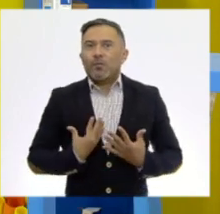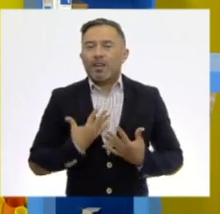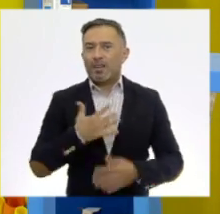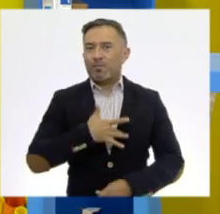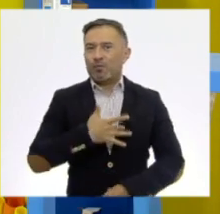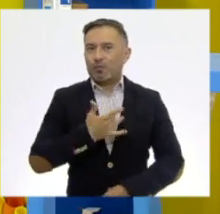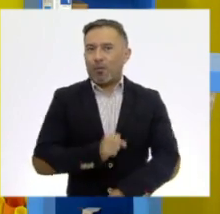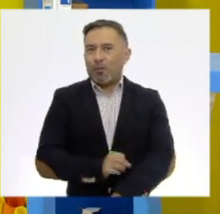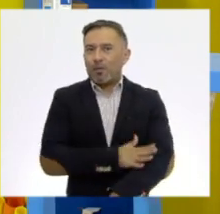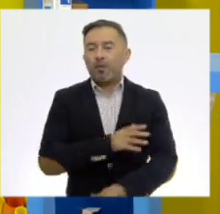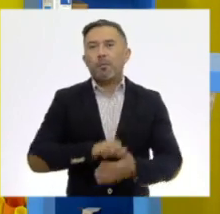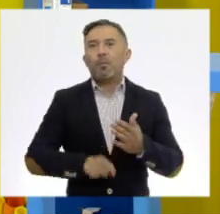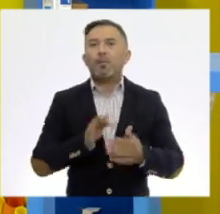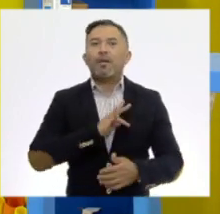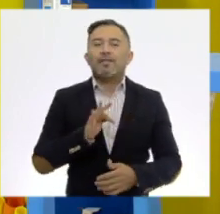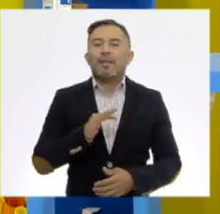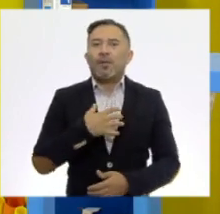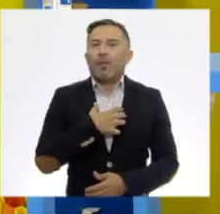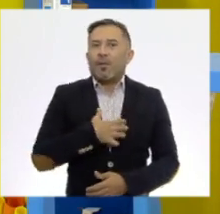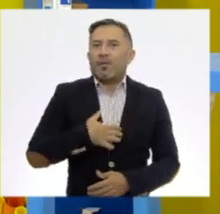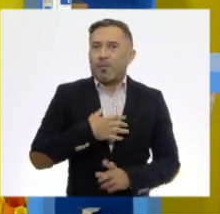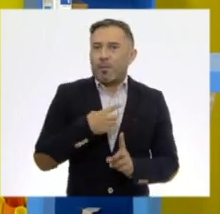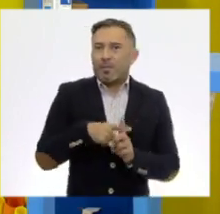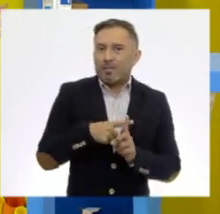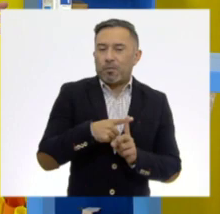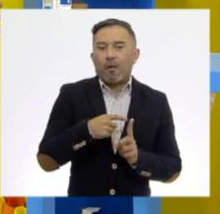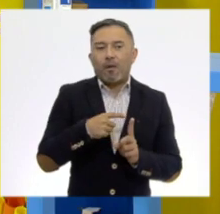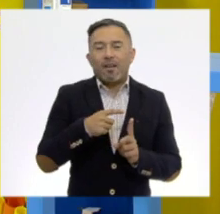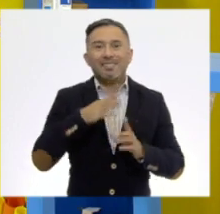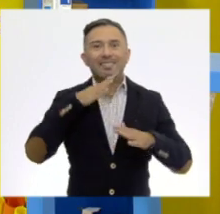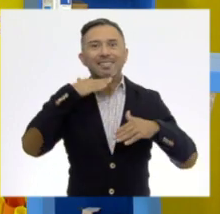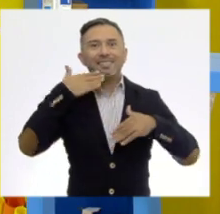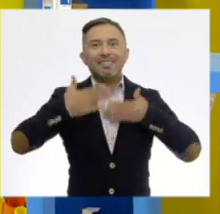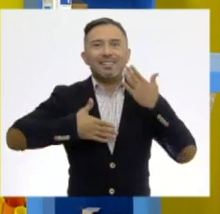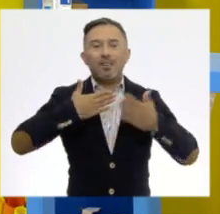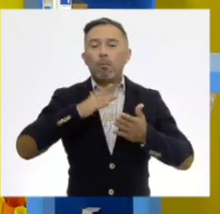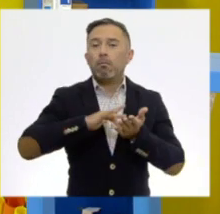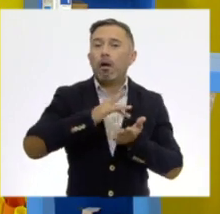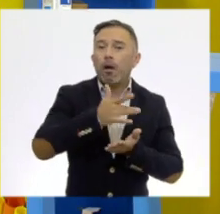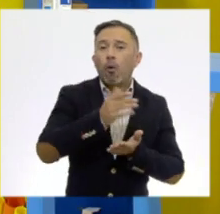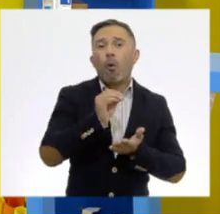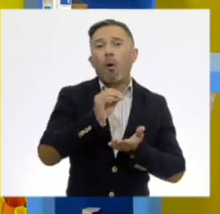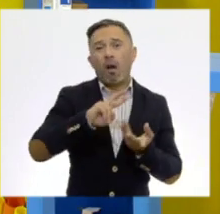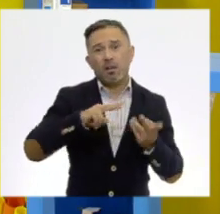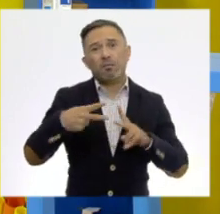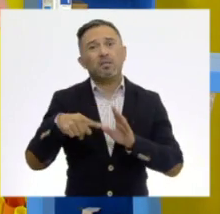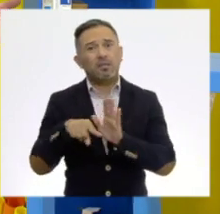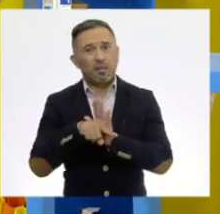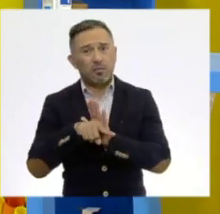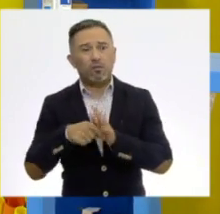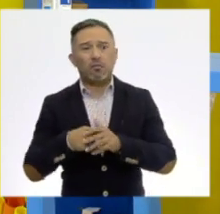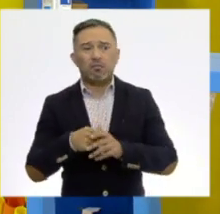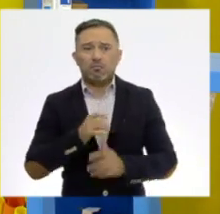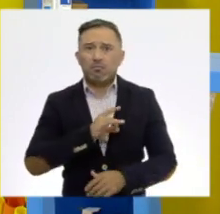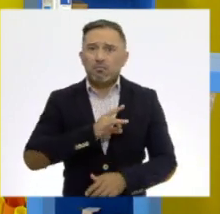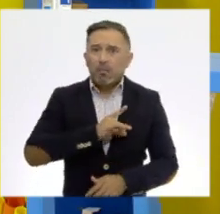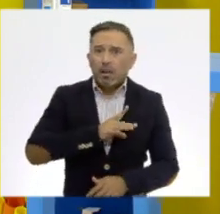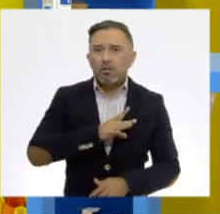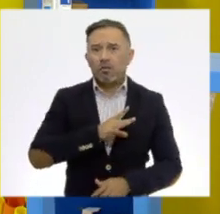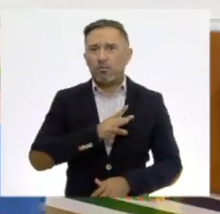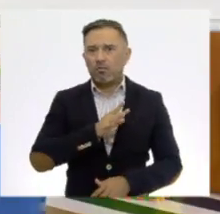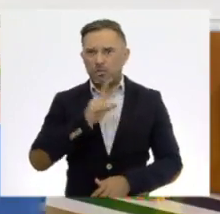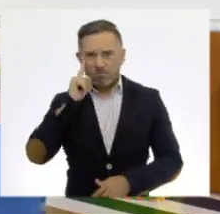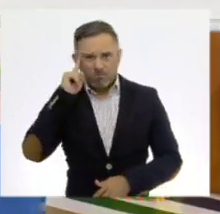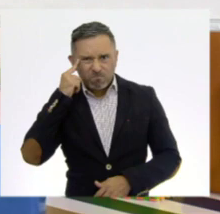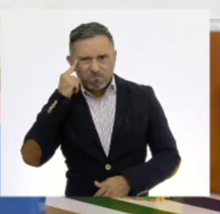agradables, como la alegría o la gratitud, o no lo sean tanto, como el miedo o el enojo.